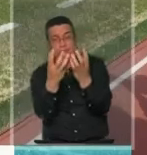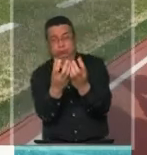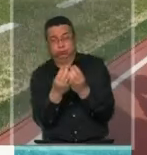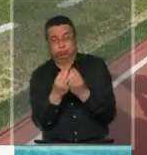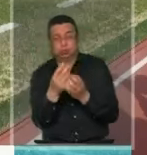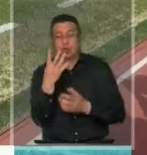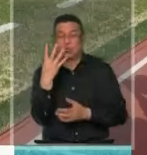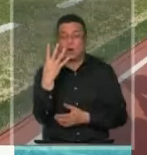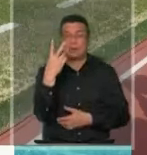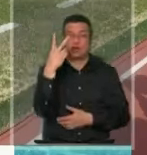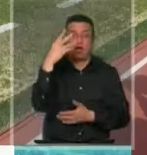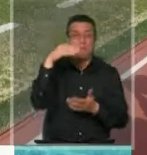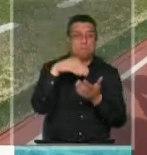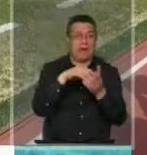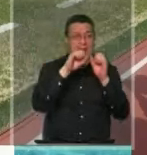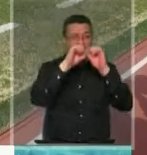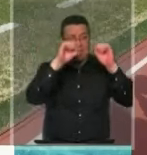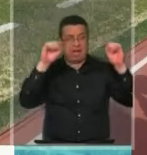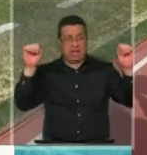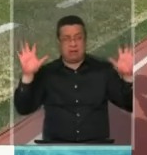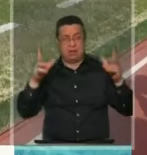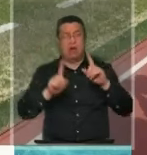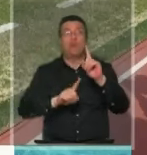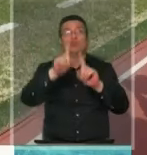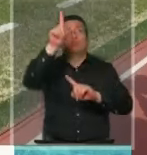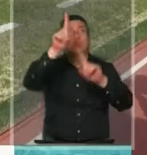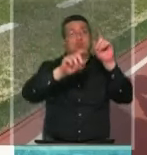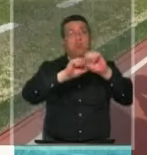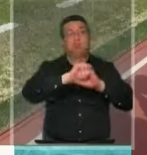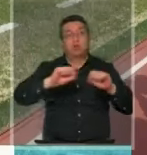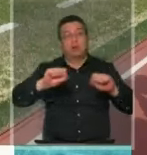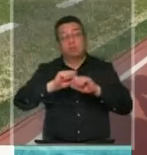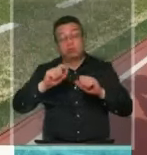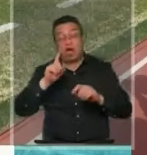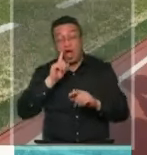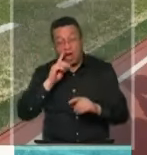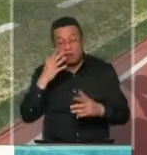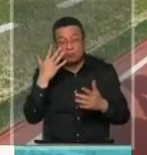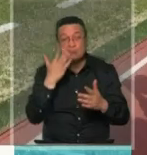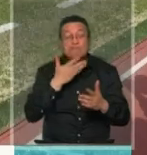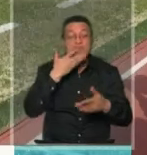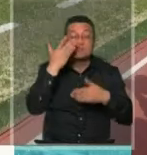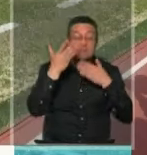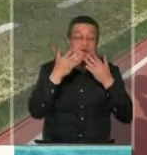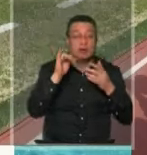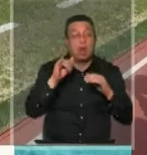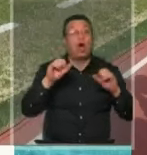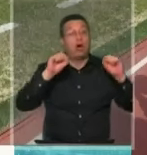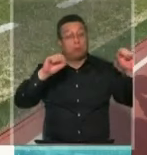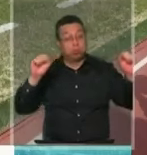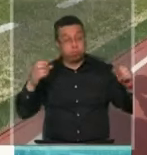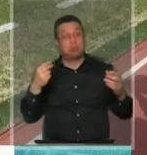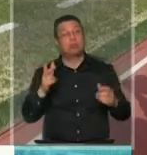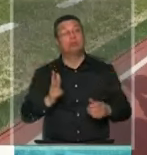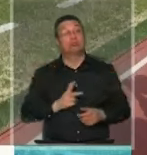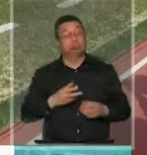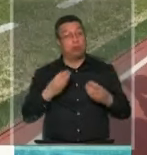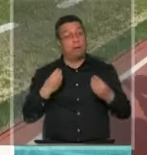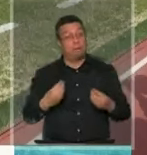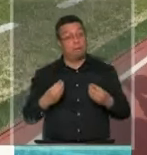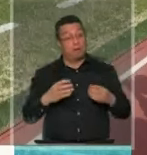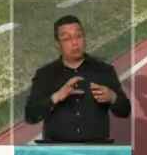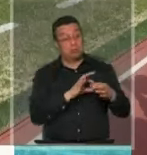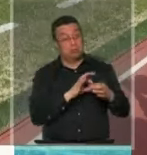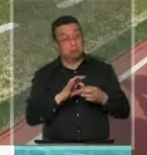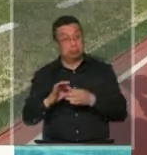de 42.000, algunos petardos, algunos fuegos artificiales, pero en general un comportamiento acorde a la fiesta que se terminó viviendo y que